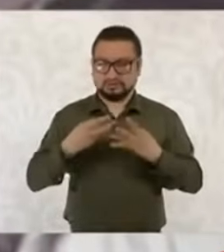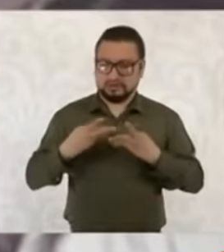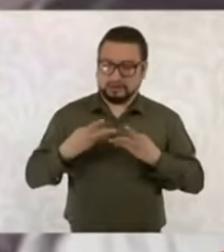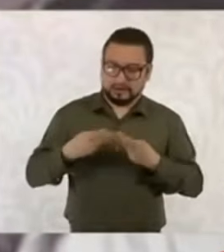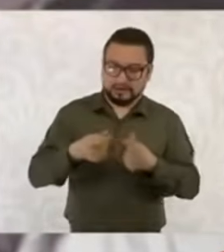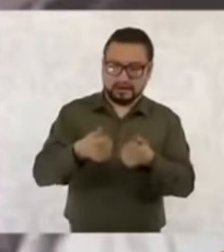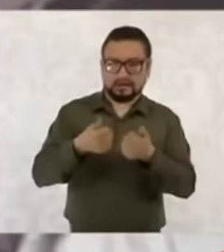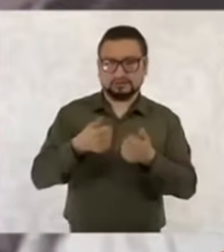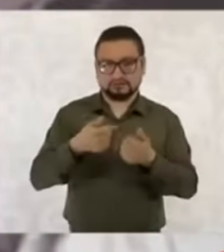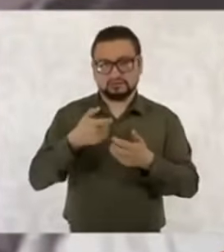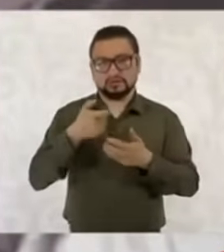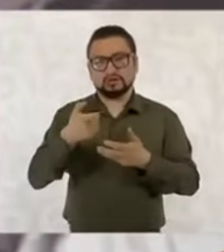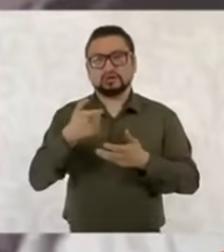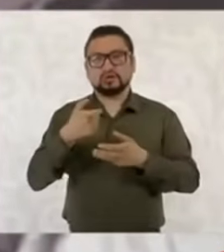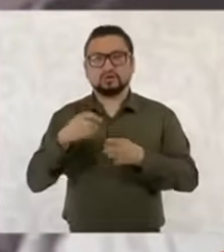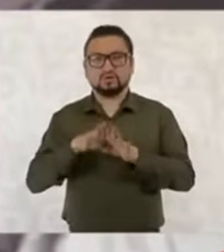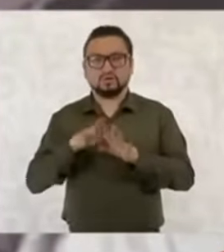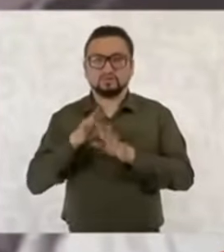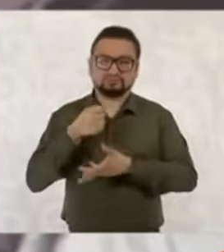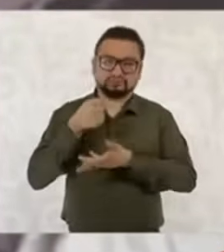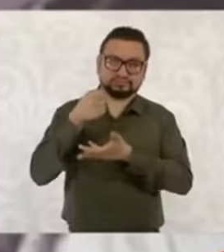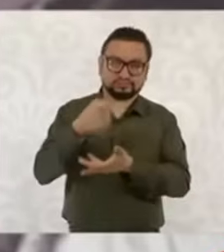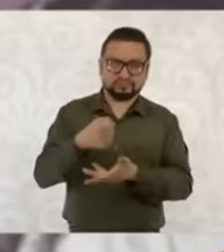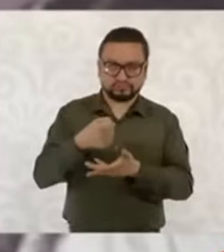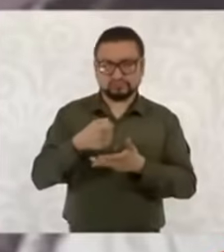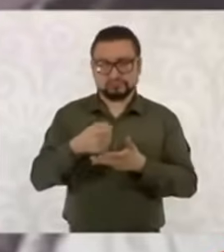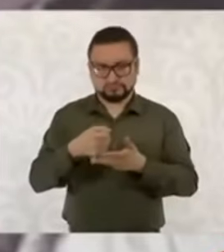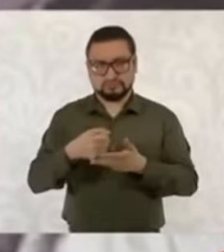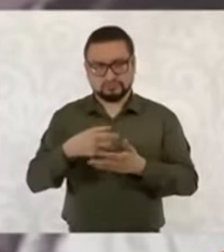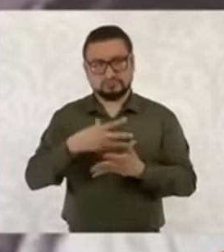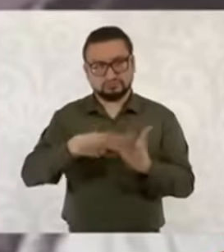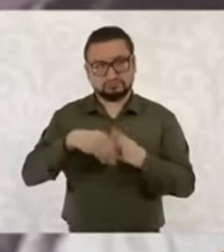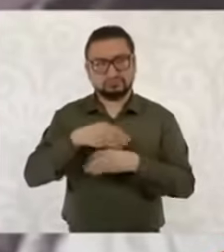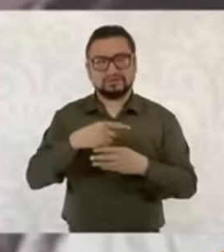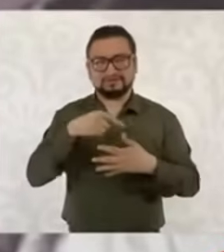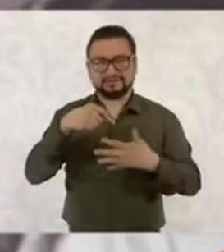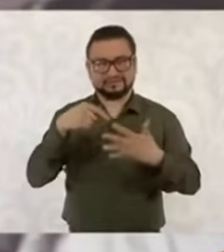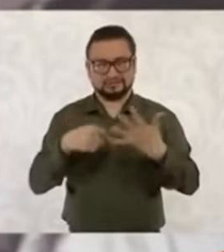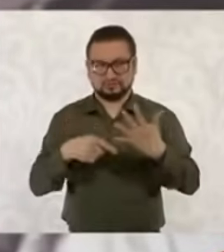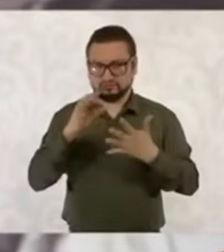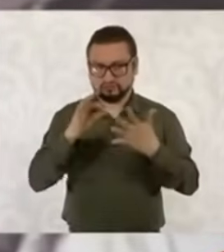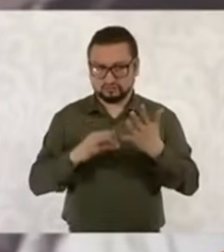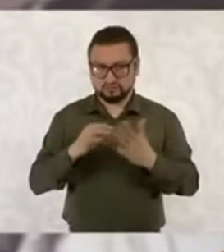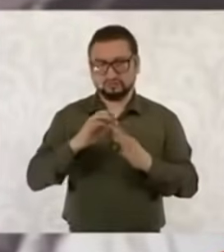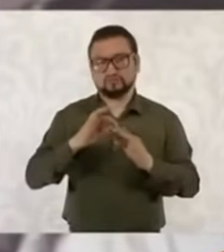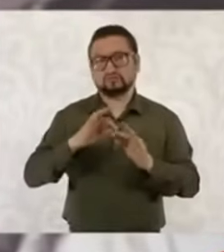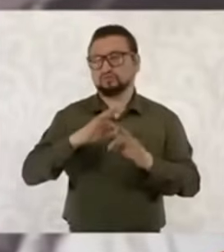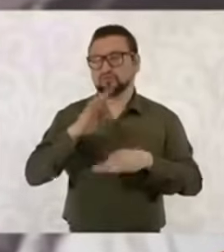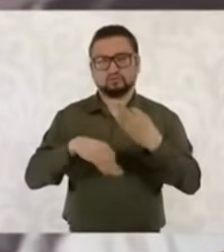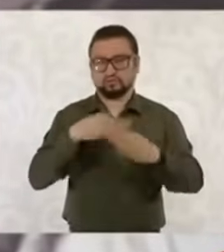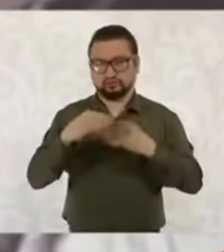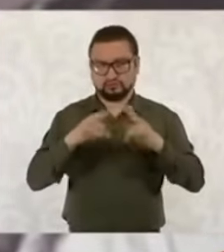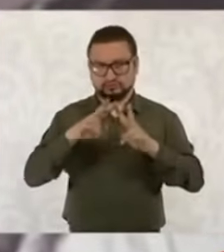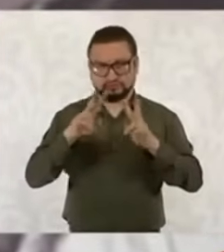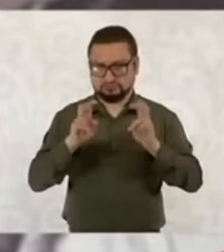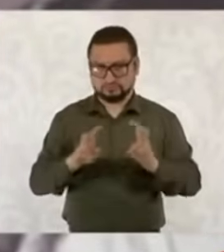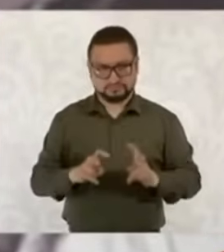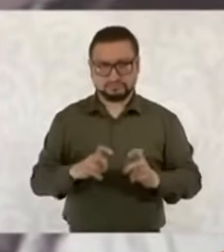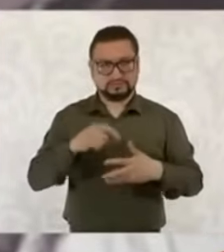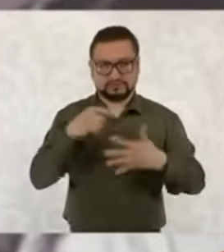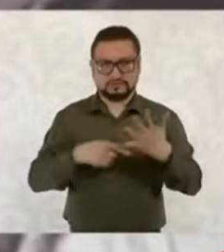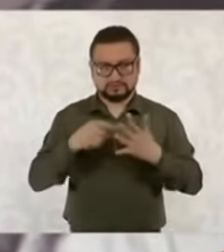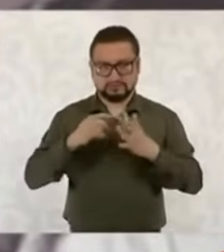rubros de ingreso y las consideraciones y el marco en el que se lleva a cabo